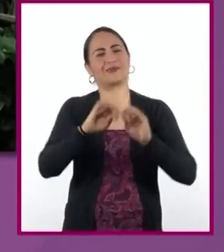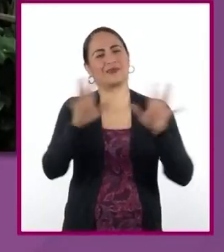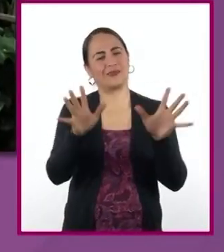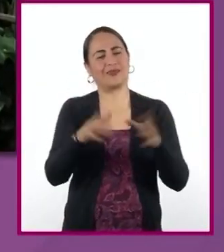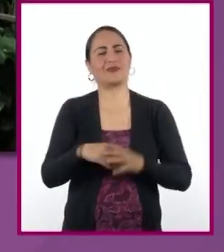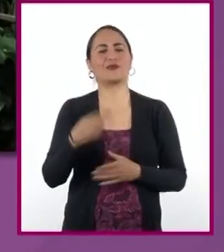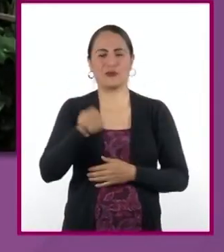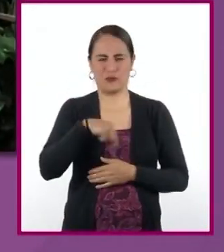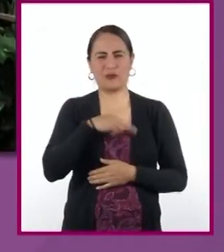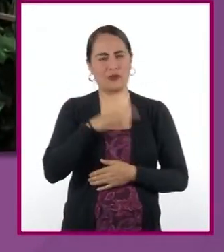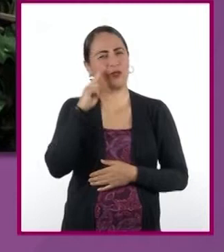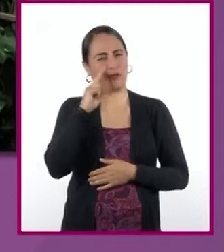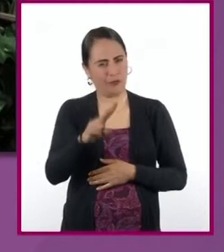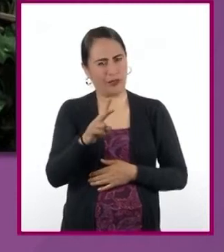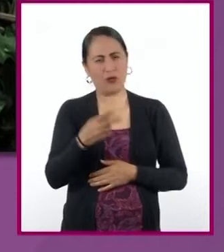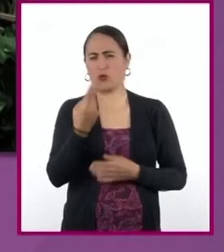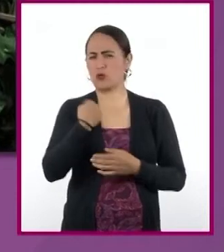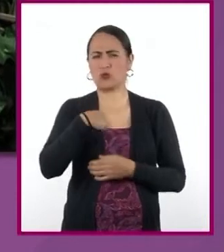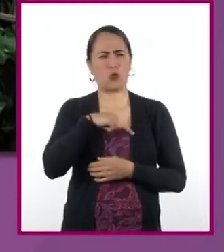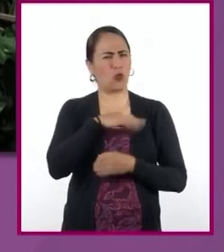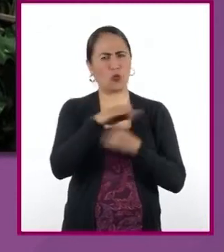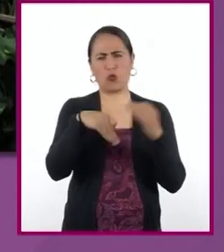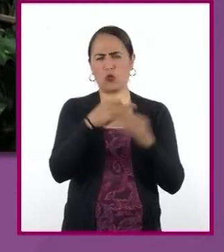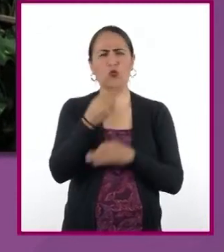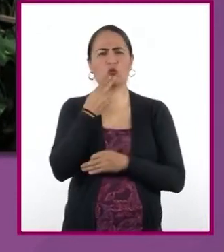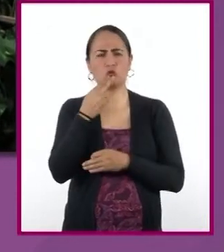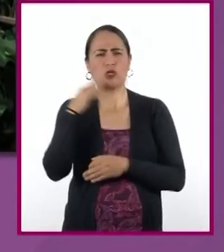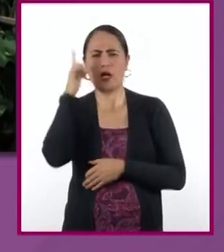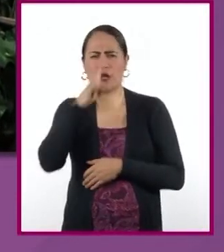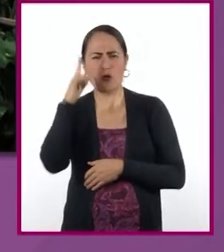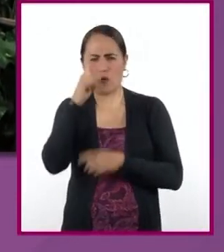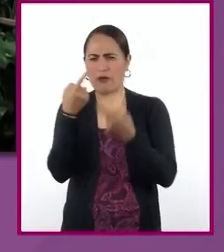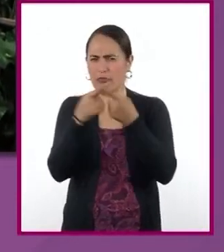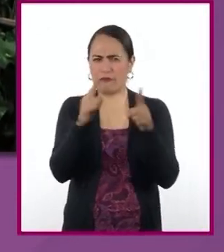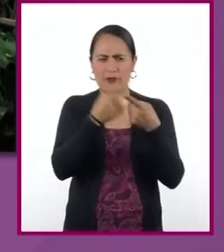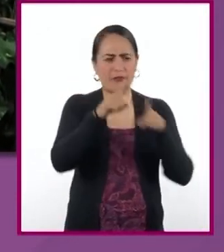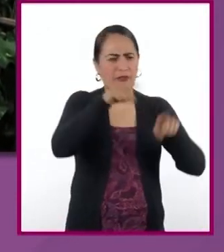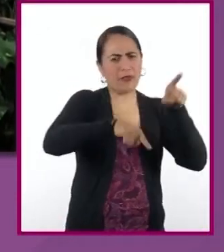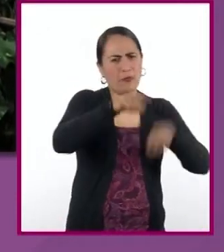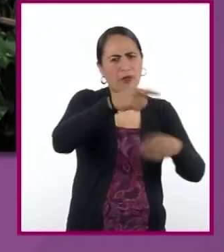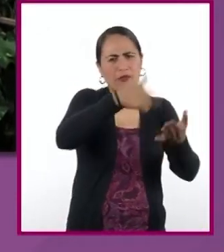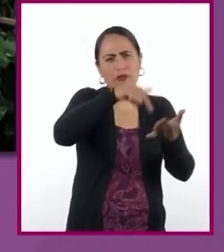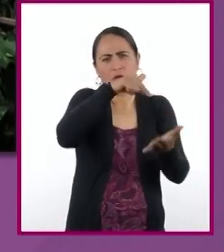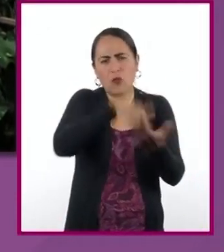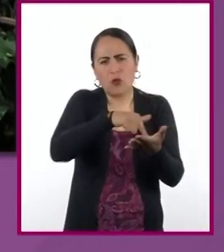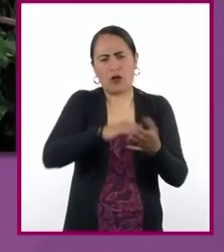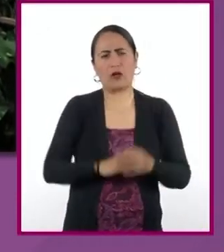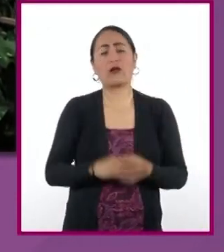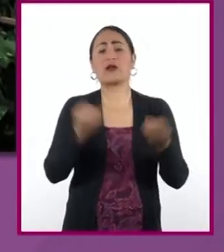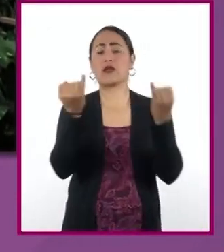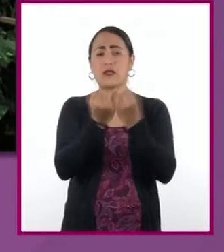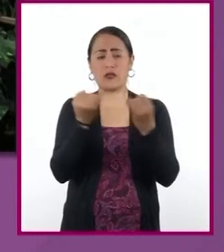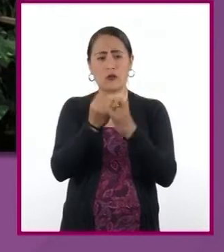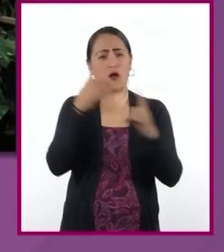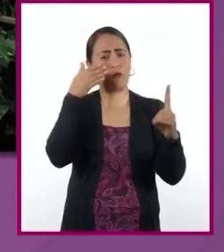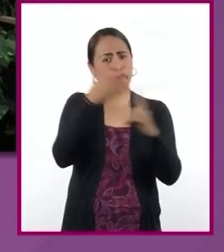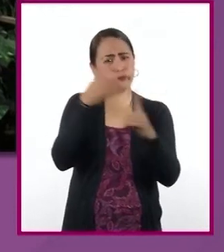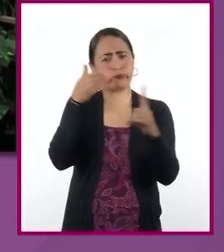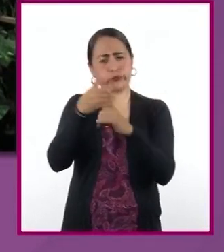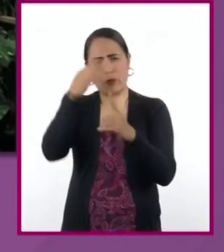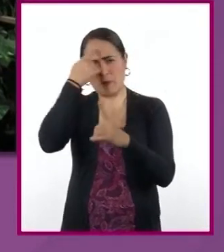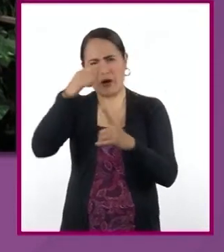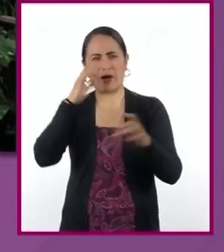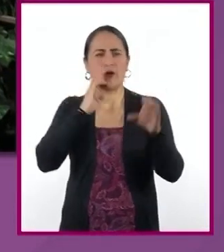Como hemos visto, todos usamos un tipo de lenguaje distinto dependiendo del espacio en que nos encontramos y de los fines de nuestra